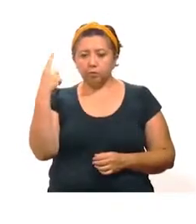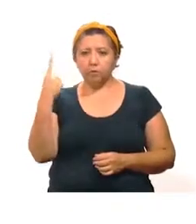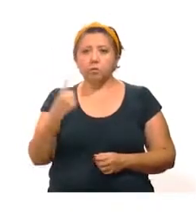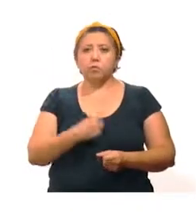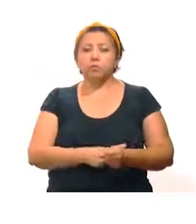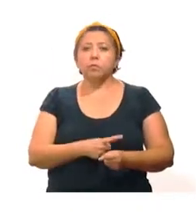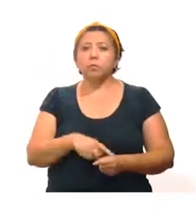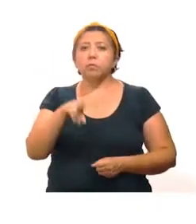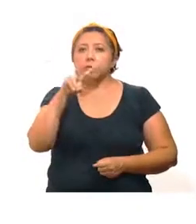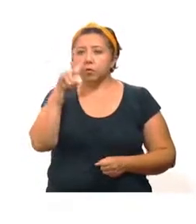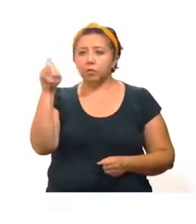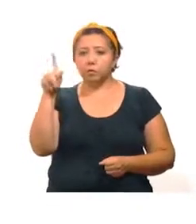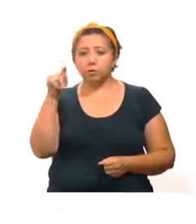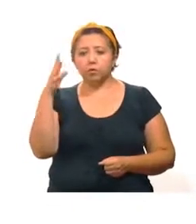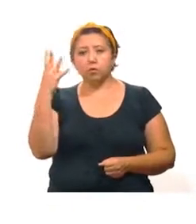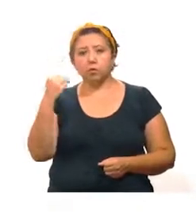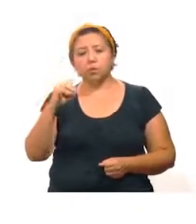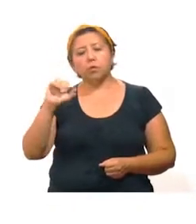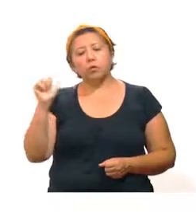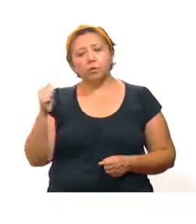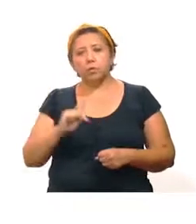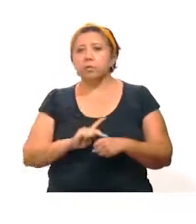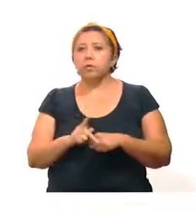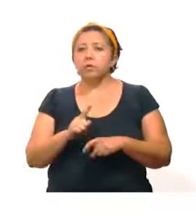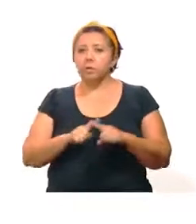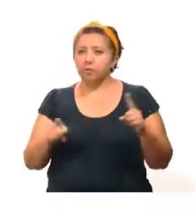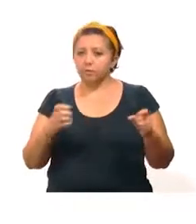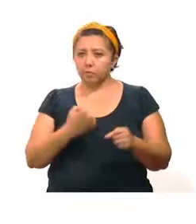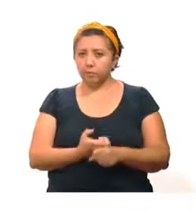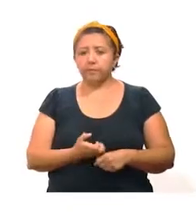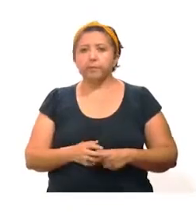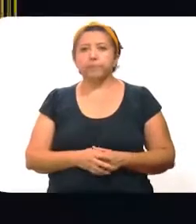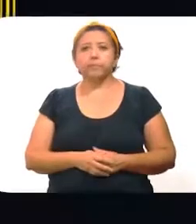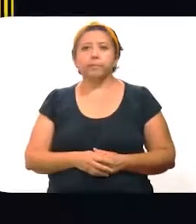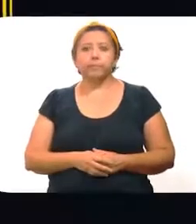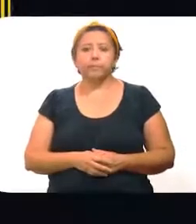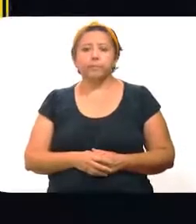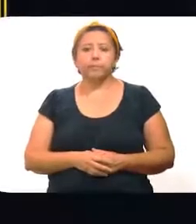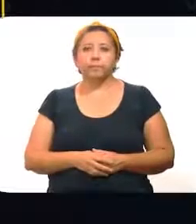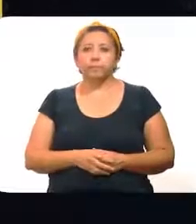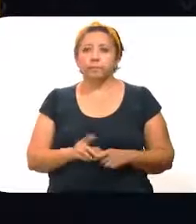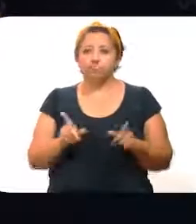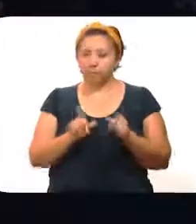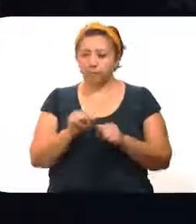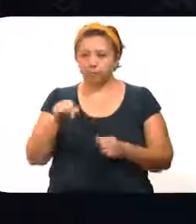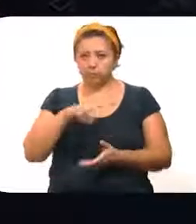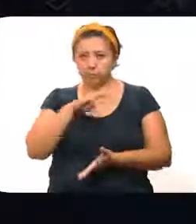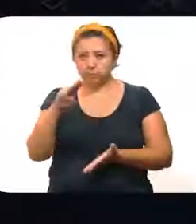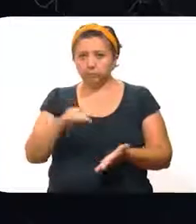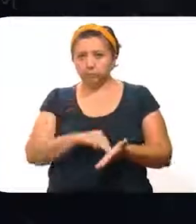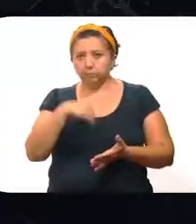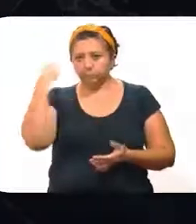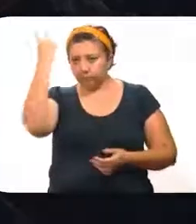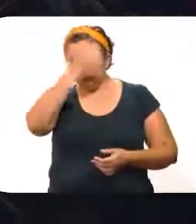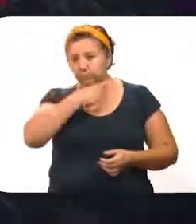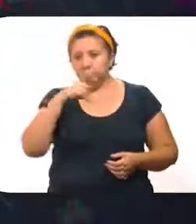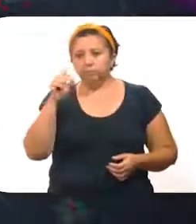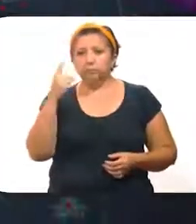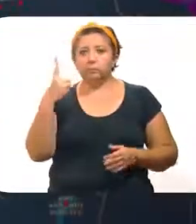casos positivos, 279 son de otro país u otro estado. Específicamente en Mérida se han